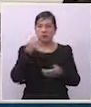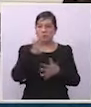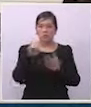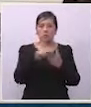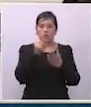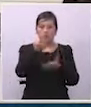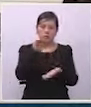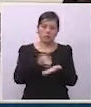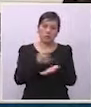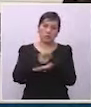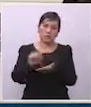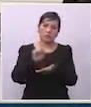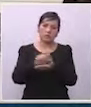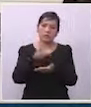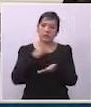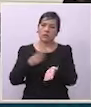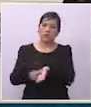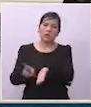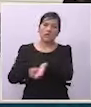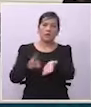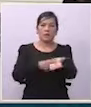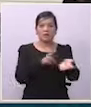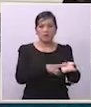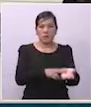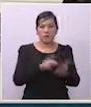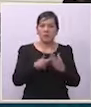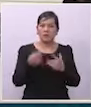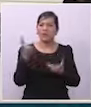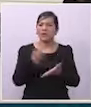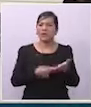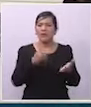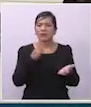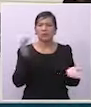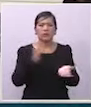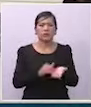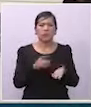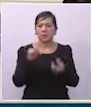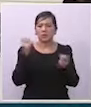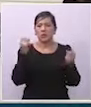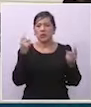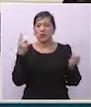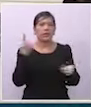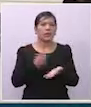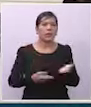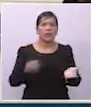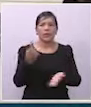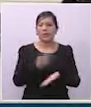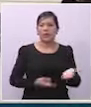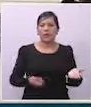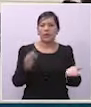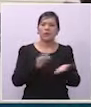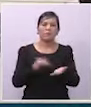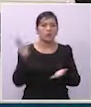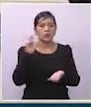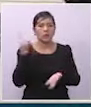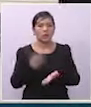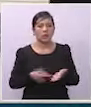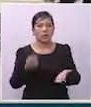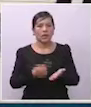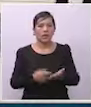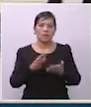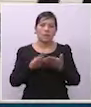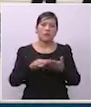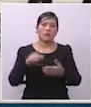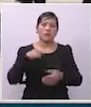dijimos y firmarlo entre todos. Y solo decía, ¿qué dijeron? No he entendido, ¿en qué estaba? No he escuchado. Me duele mi